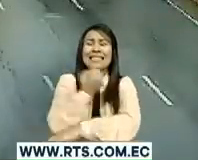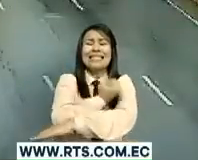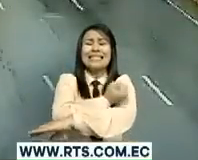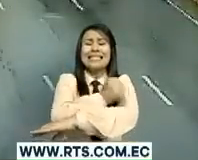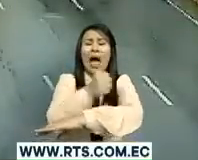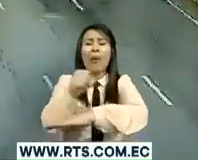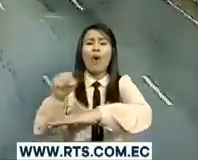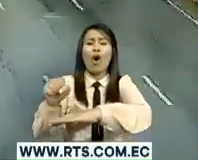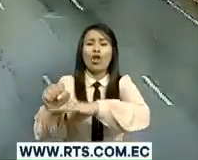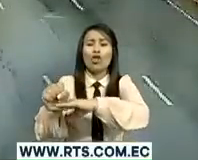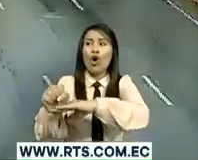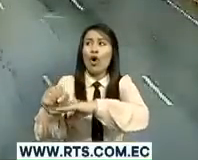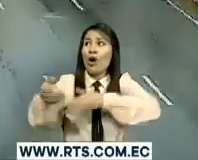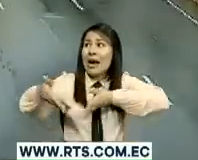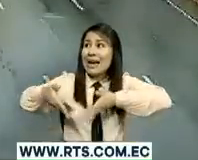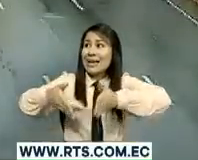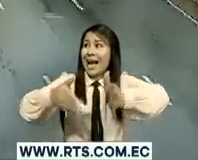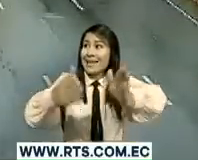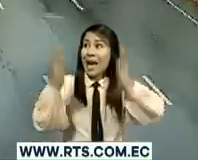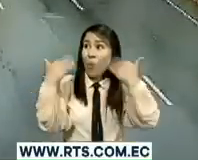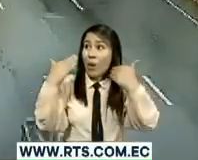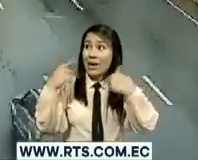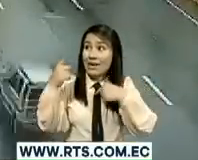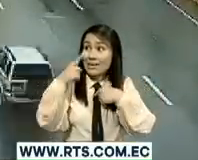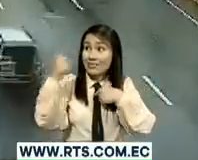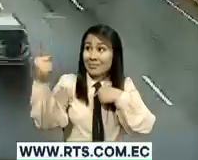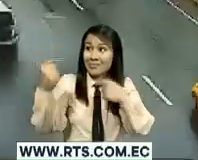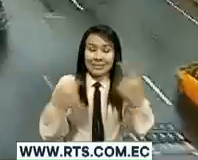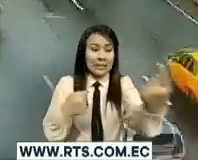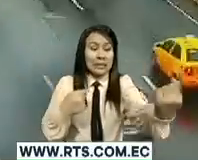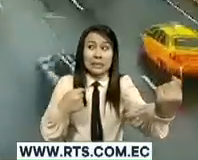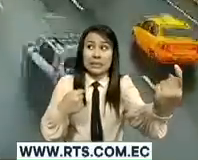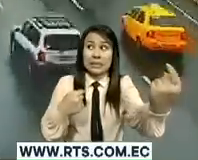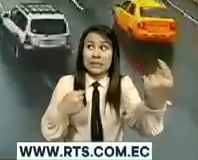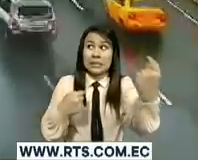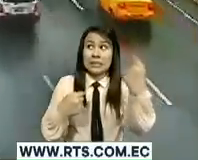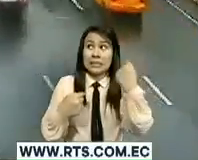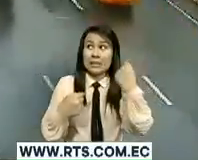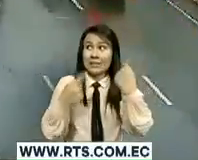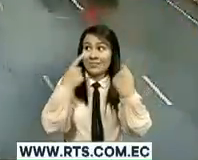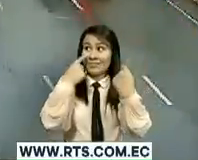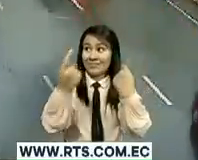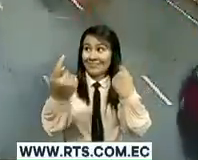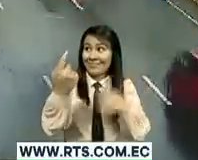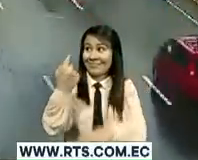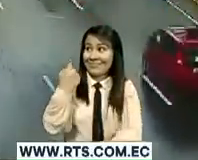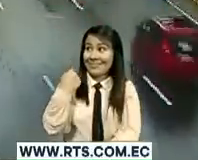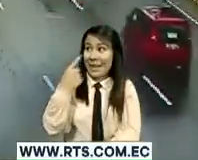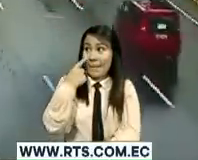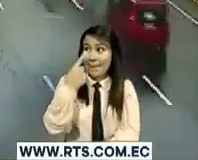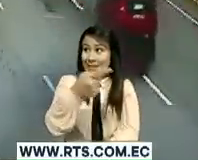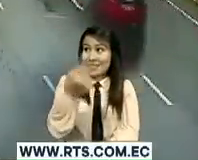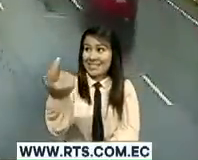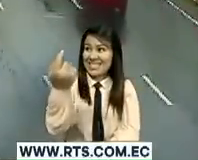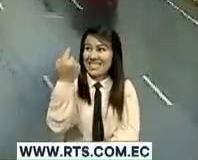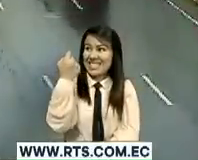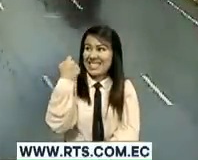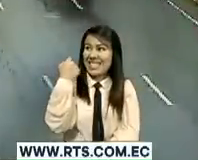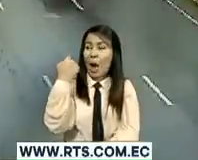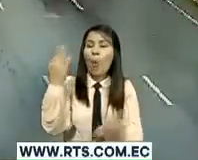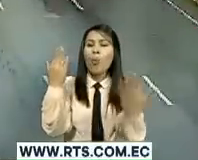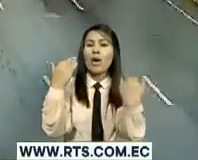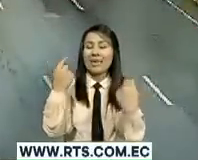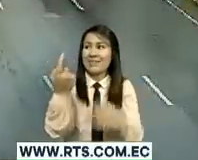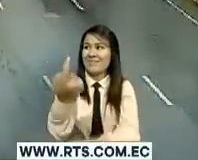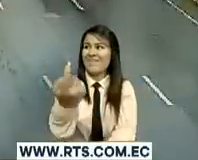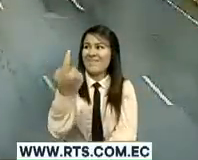Esta es la avenida hacia Guayaquil, productor, ¿verdad? En el lado izquierdo de las pantallas. Eso es, miren, para venir a Guayaquil, miren